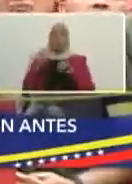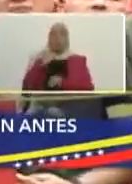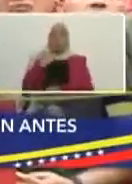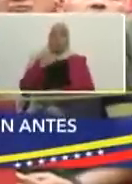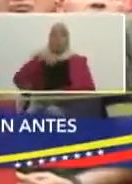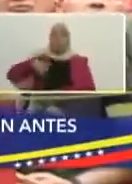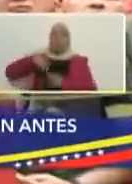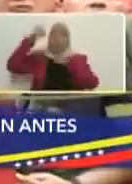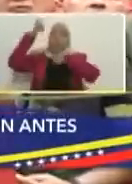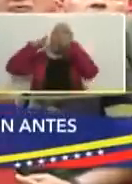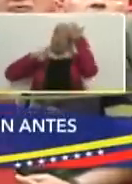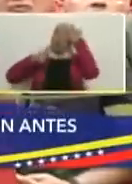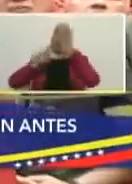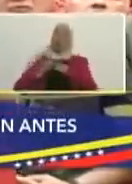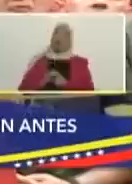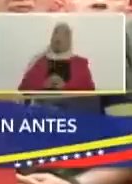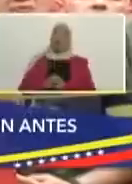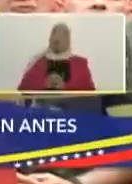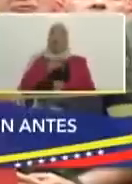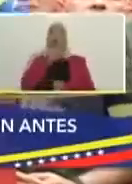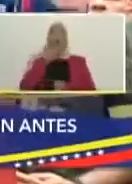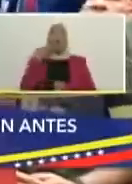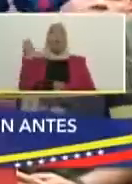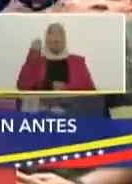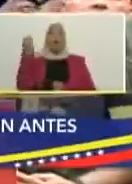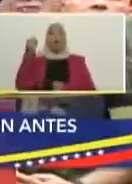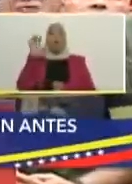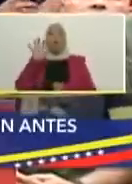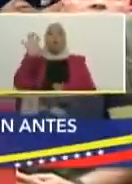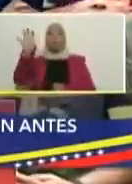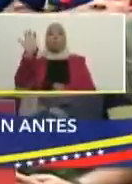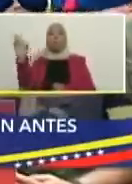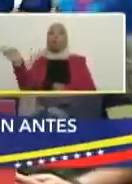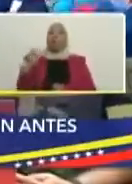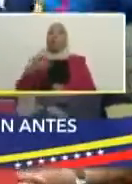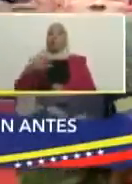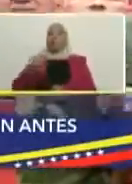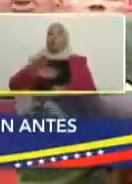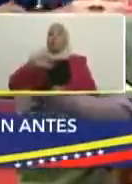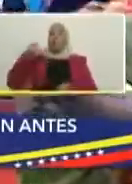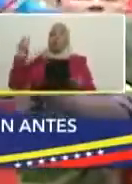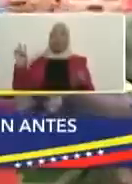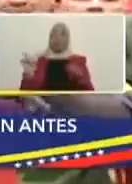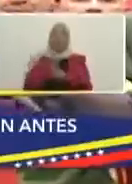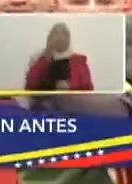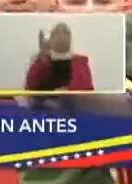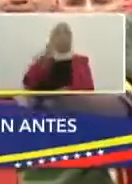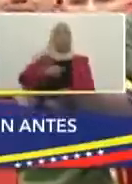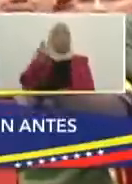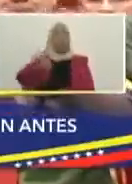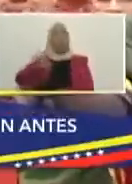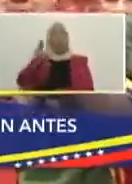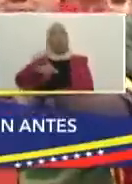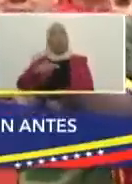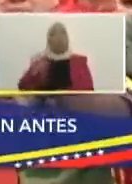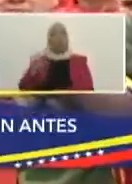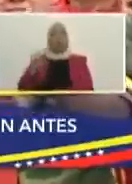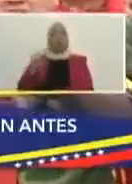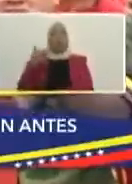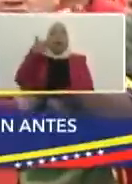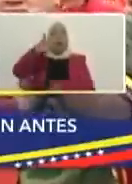nuestro comandante y nos dijo: juventud de la patria, no más violencia, nunca más las